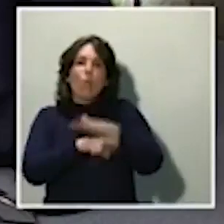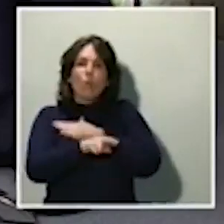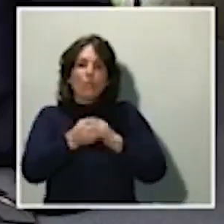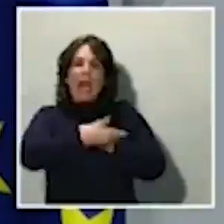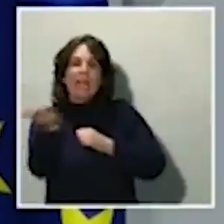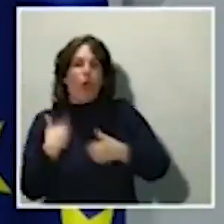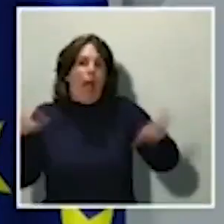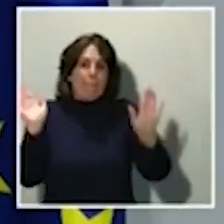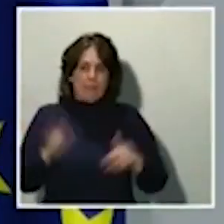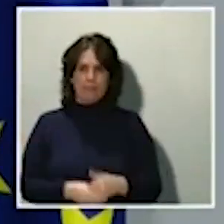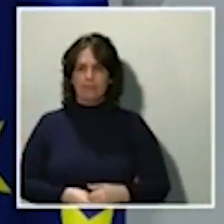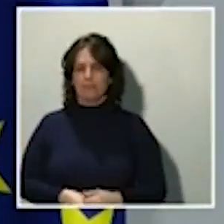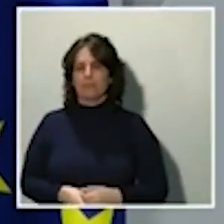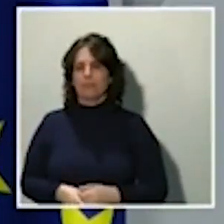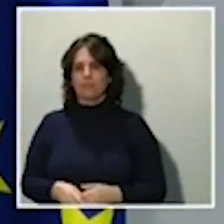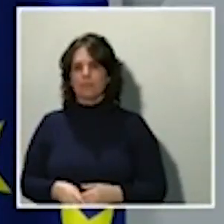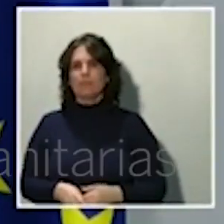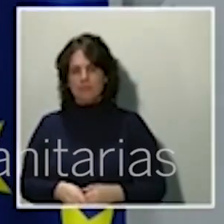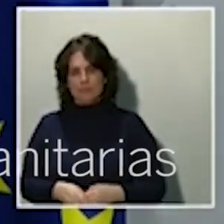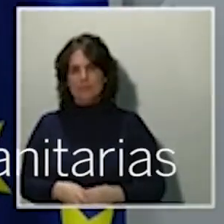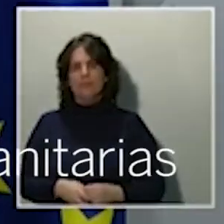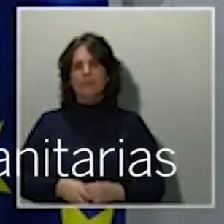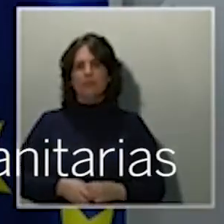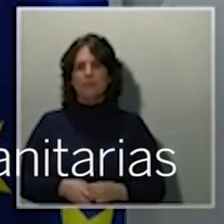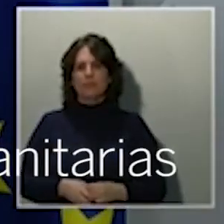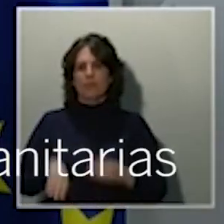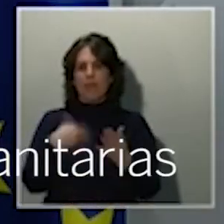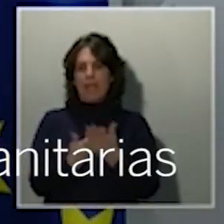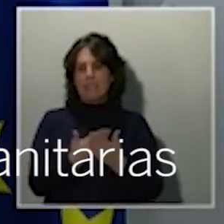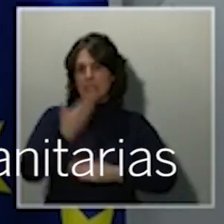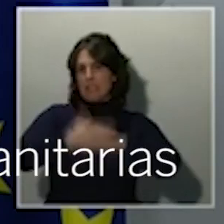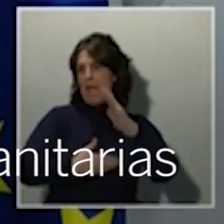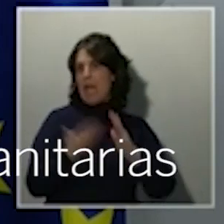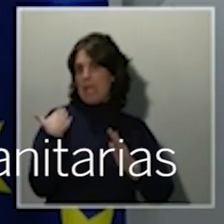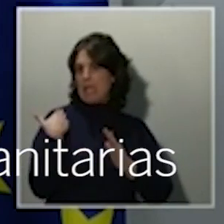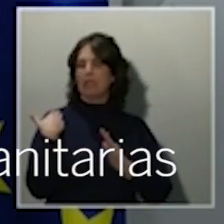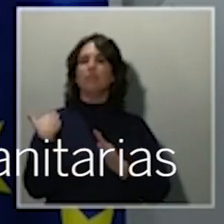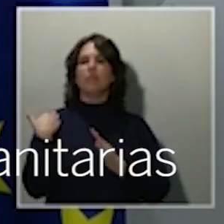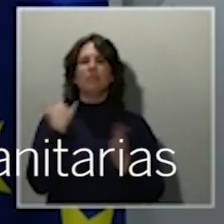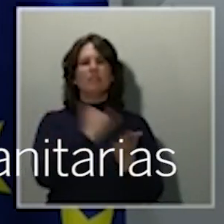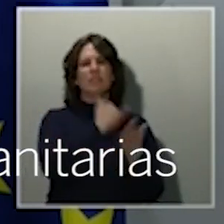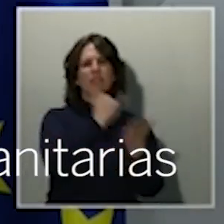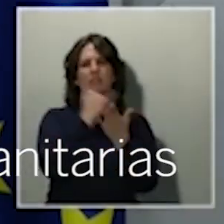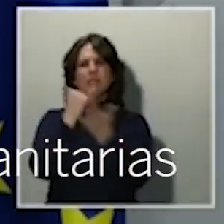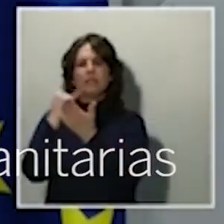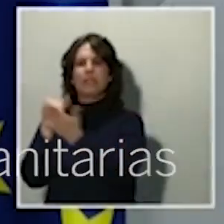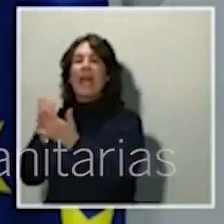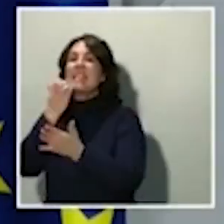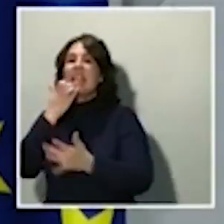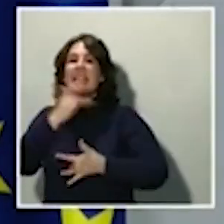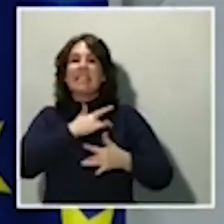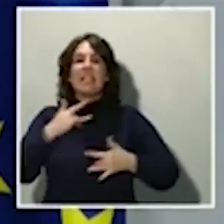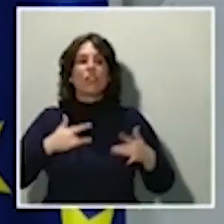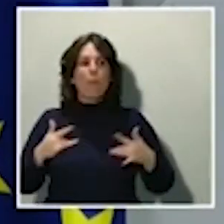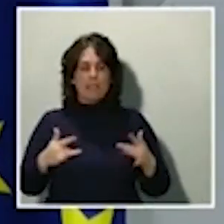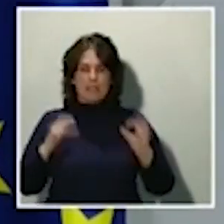durante todo este periodo hasta hasta ayer se estaban haciendo pruebas a todos aquellos que presentan una sintomatología progresivamente al